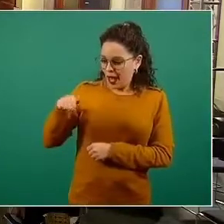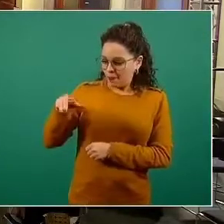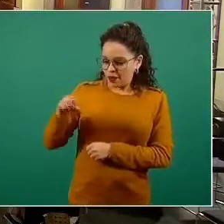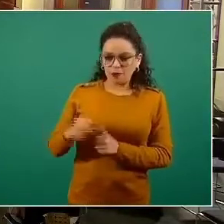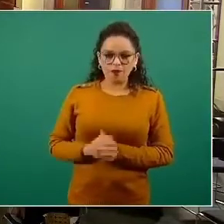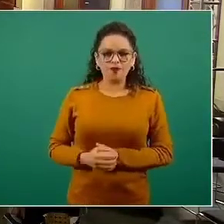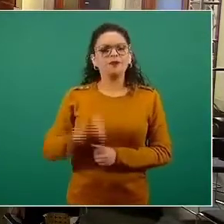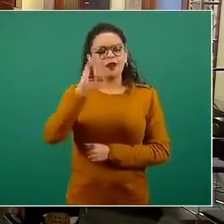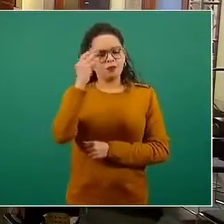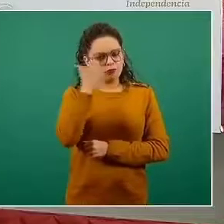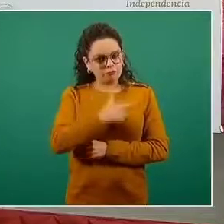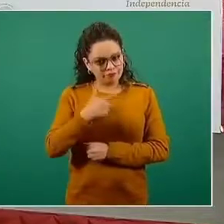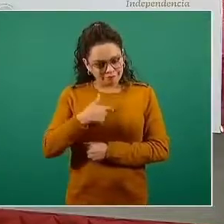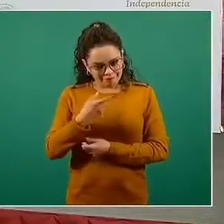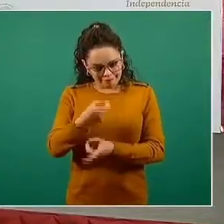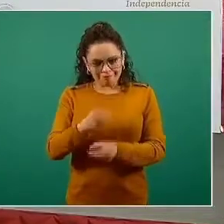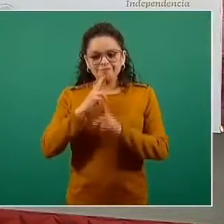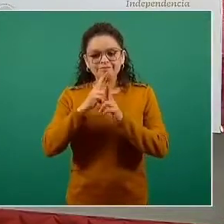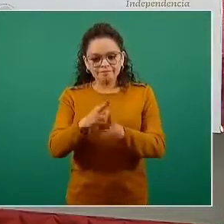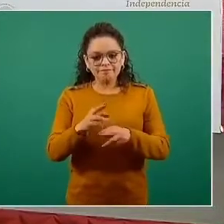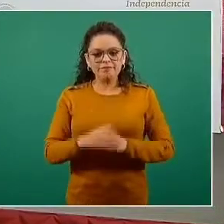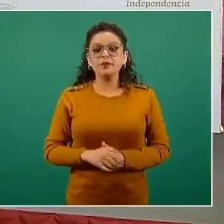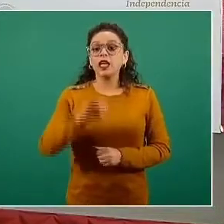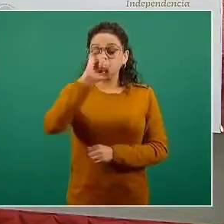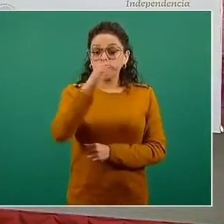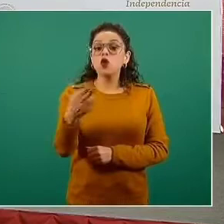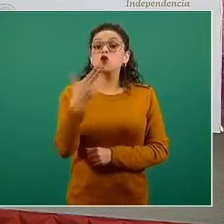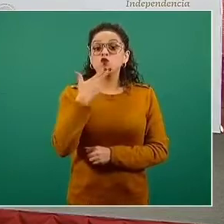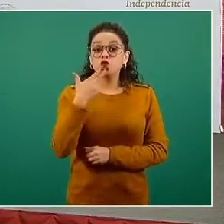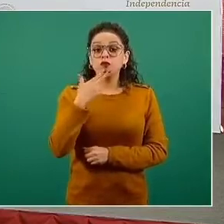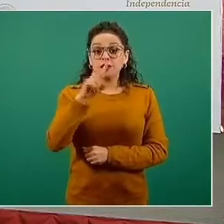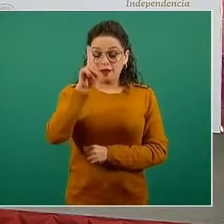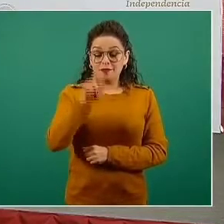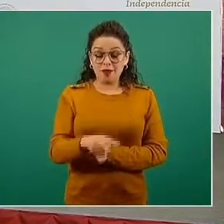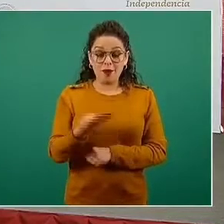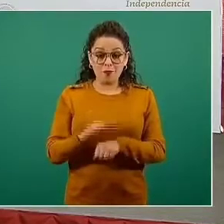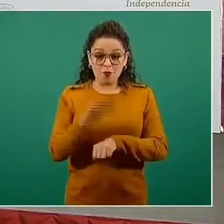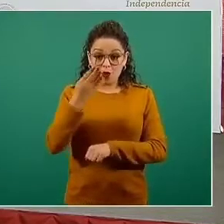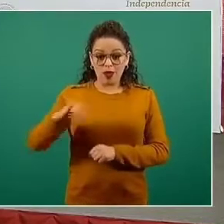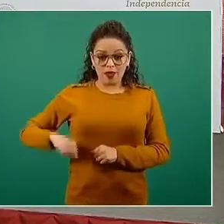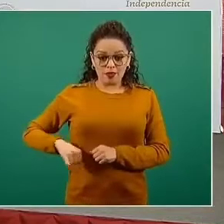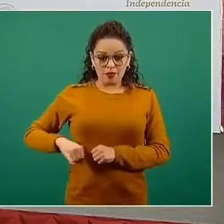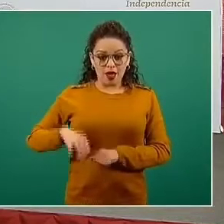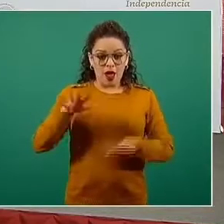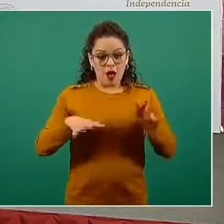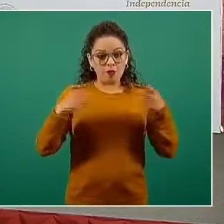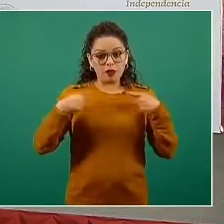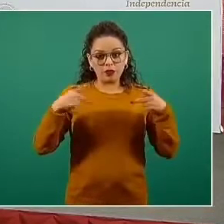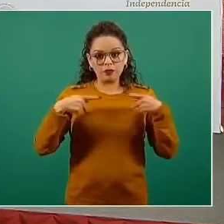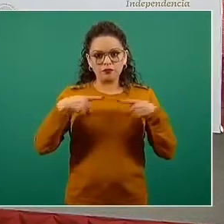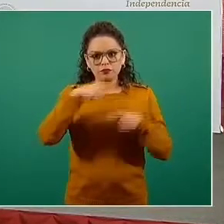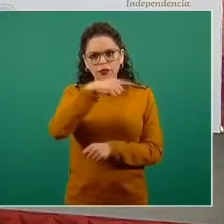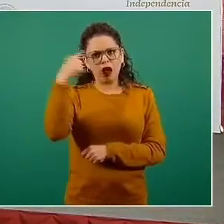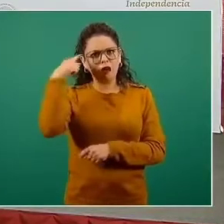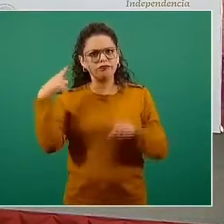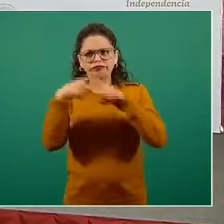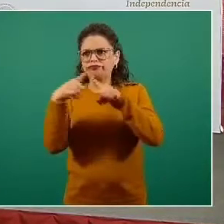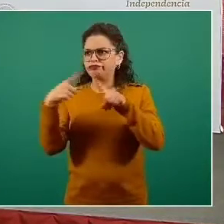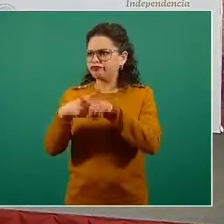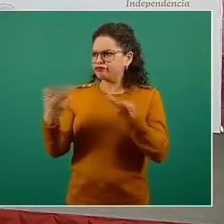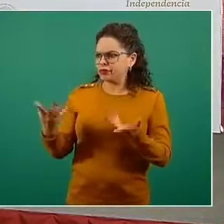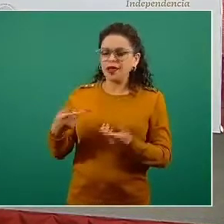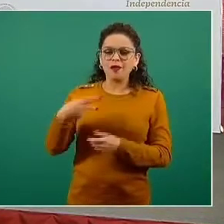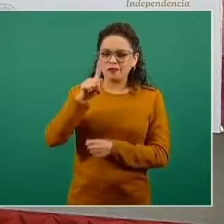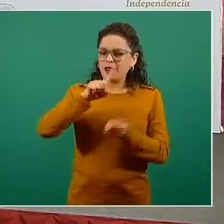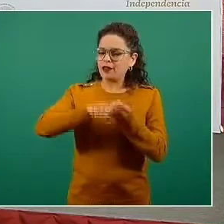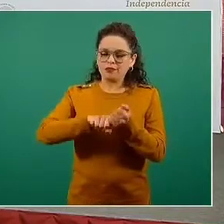usando. Es interesante, a veces la formulación de las preguntas asume cosas que hemos dicho y que son distintas, pero no se preocupe, con mucho